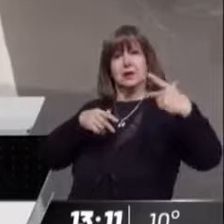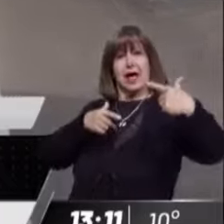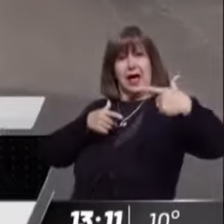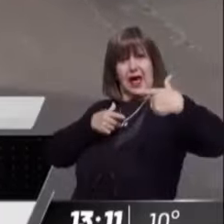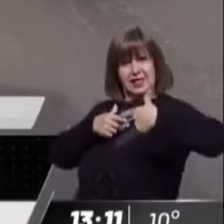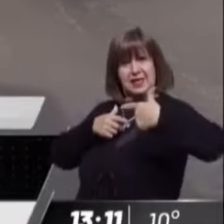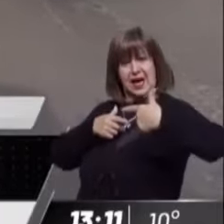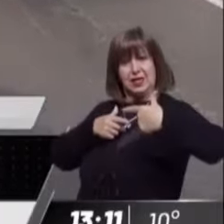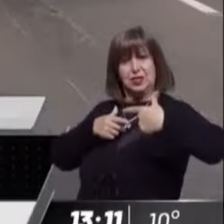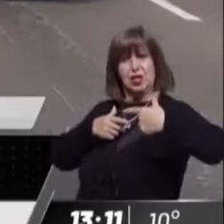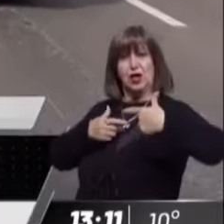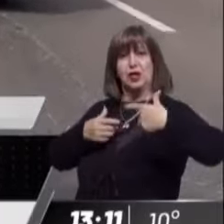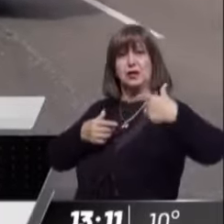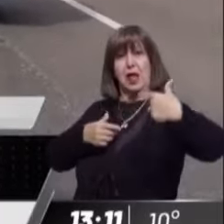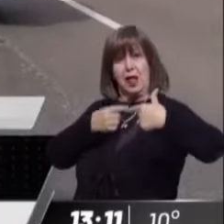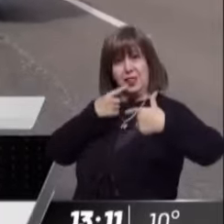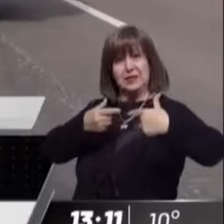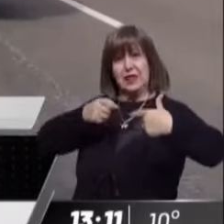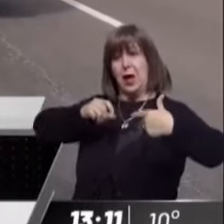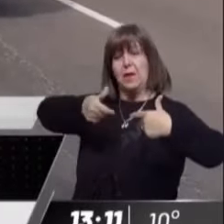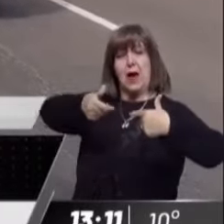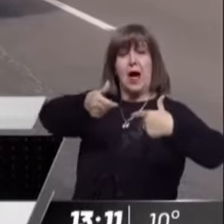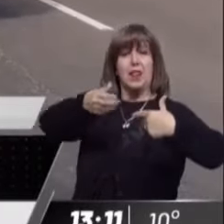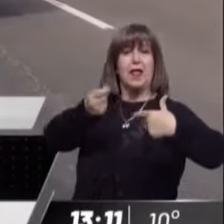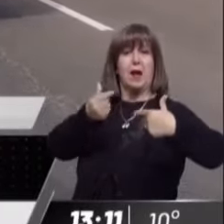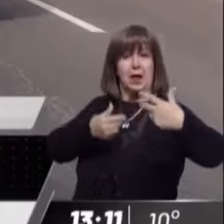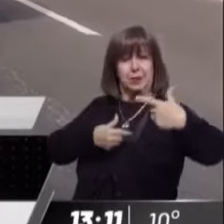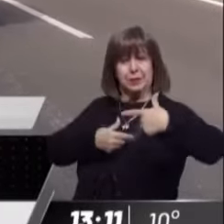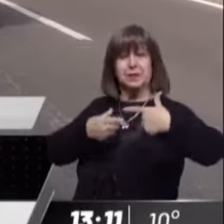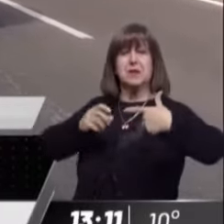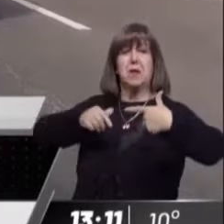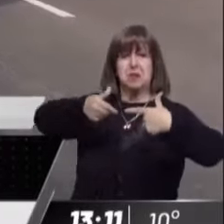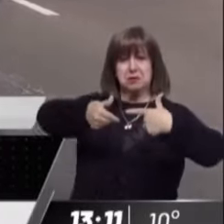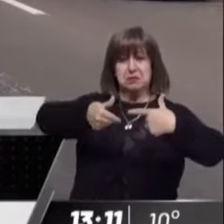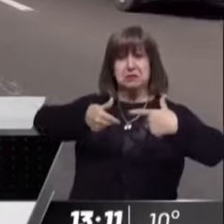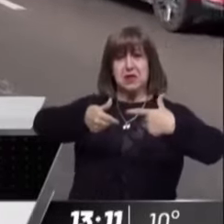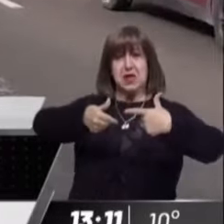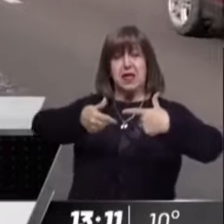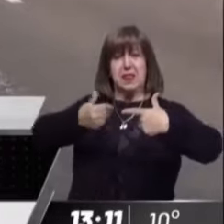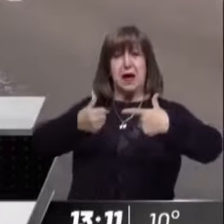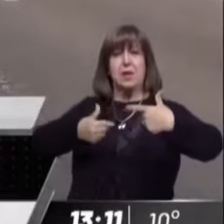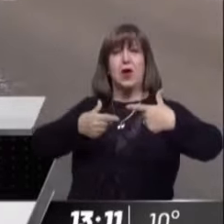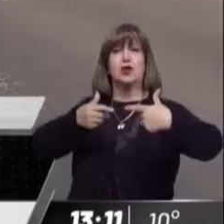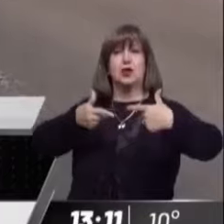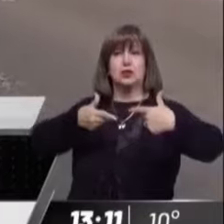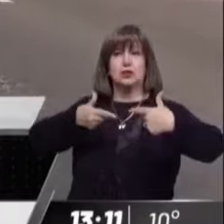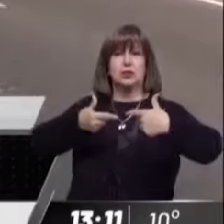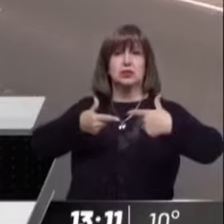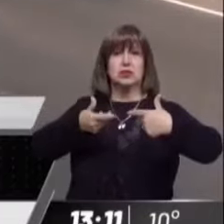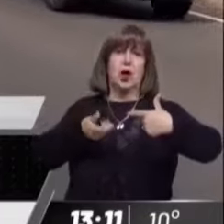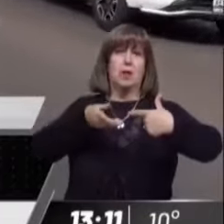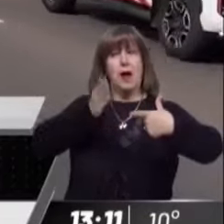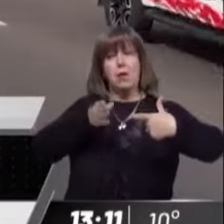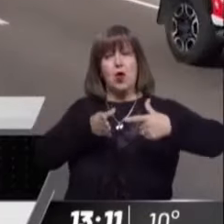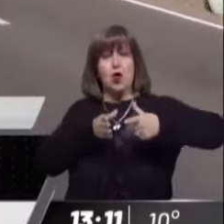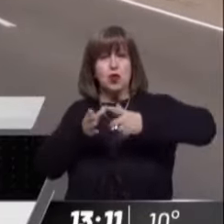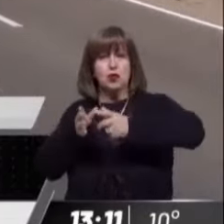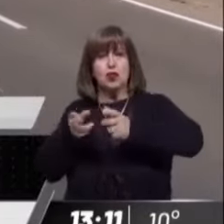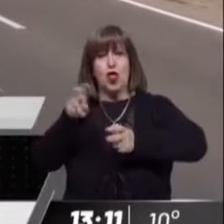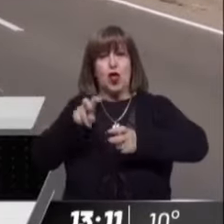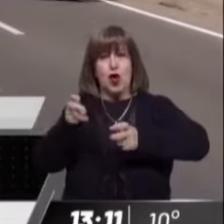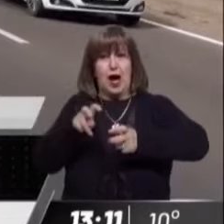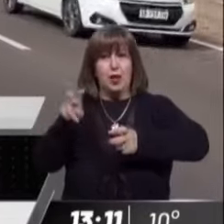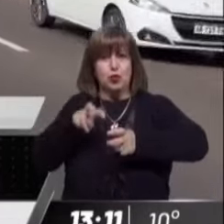sabemos es que el gerente del banco es de apellido Tello, que en estos momentos se encontraría en la fiscalía